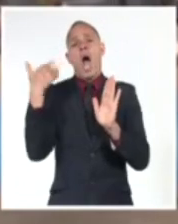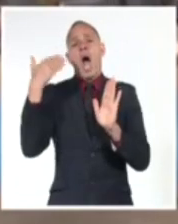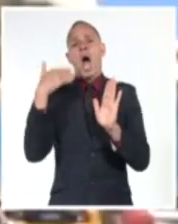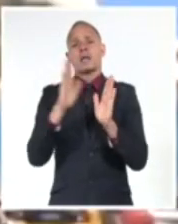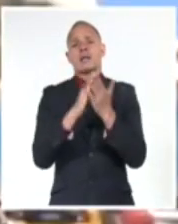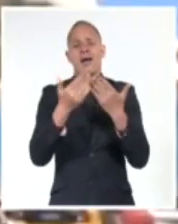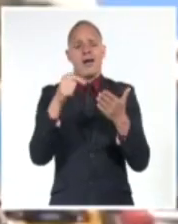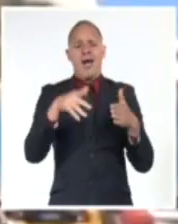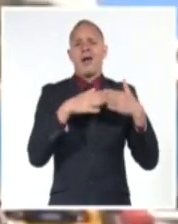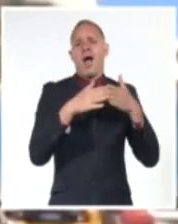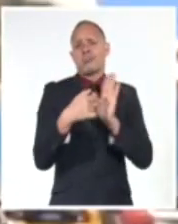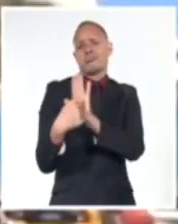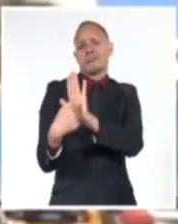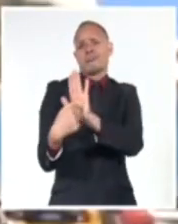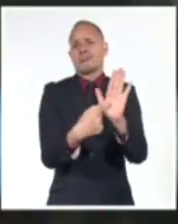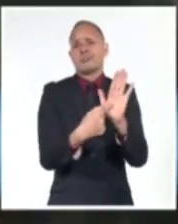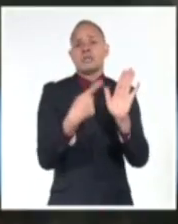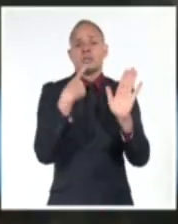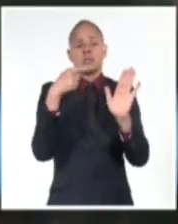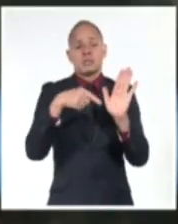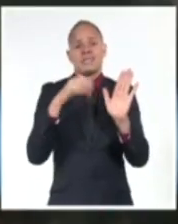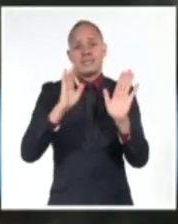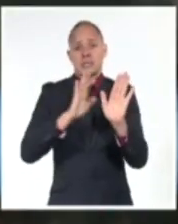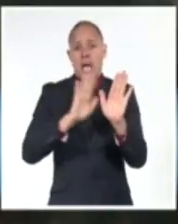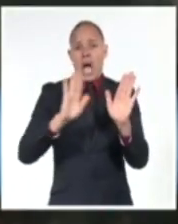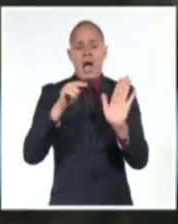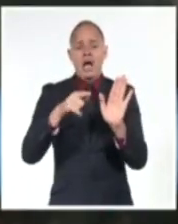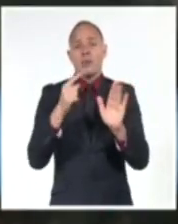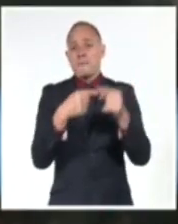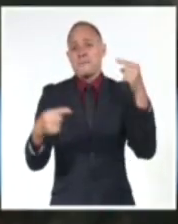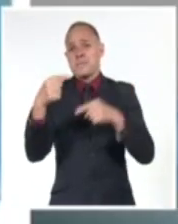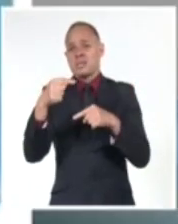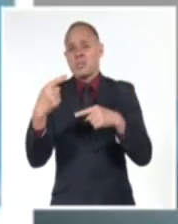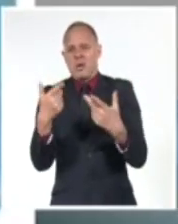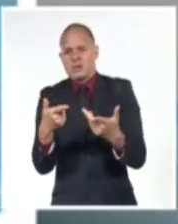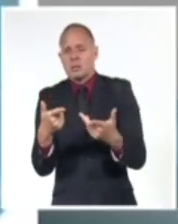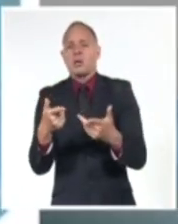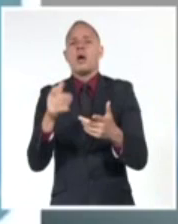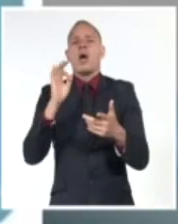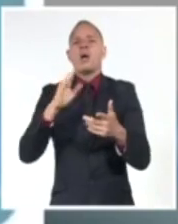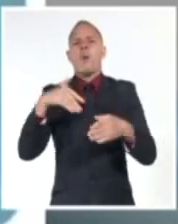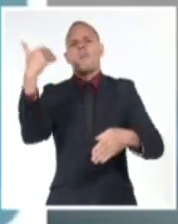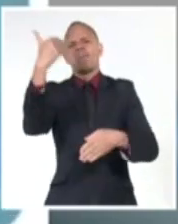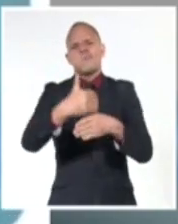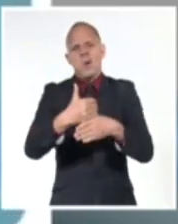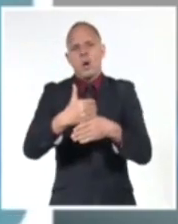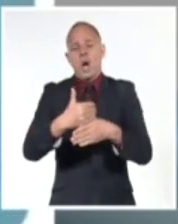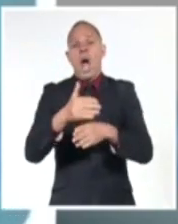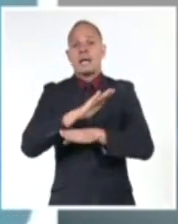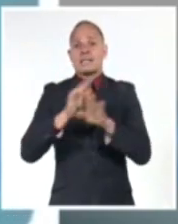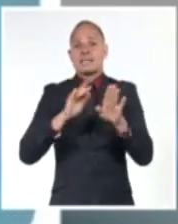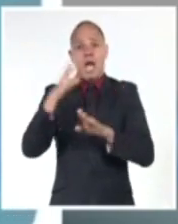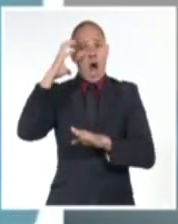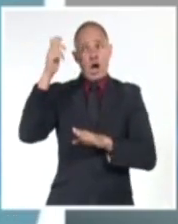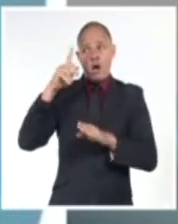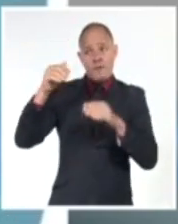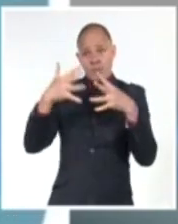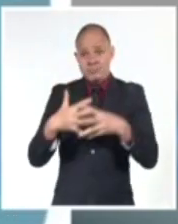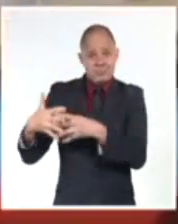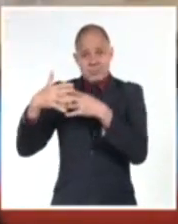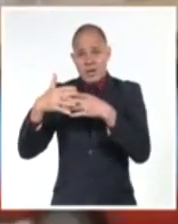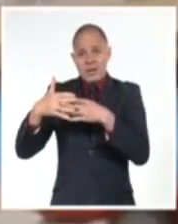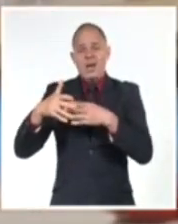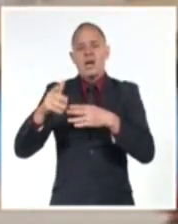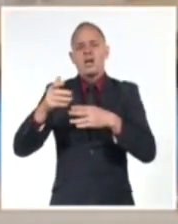se especifica que al amparo de la ley fundamental del bloqueo, el Departamento de Estado ha impuesto oficialmente sanciones a 18